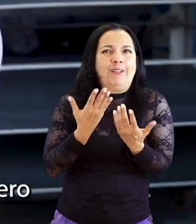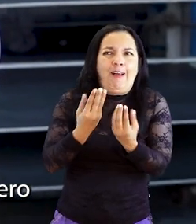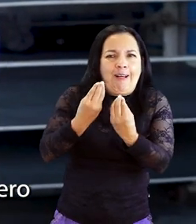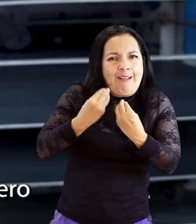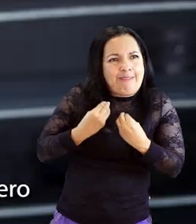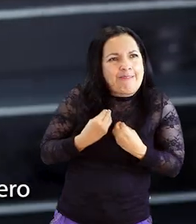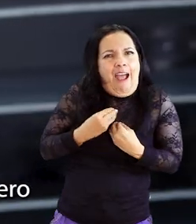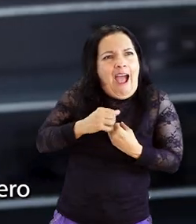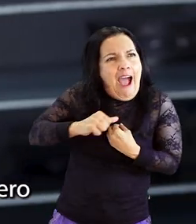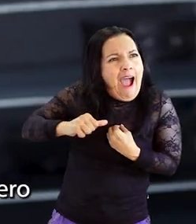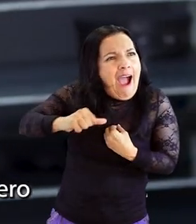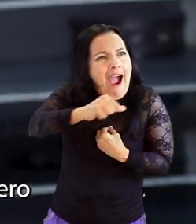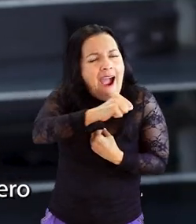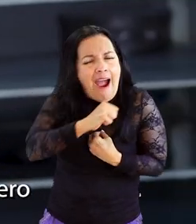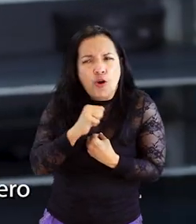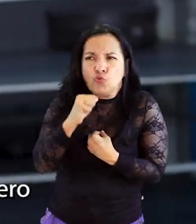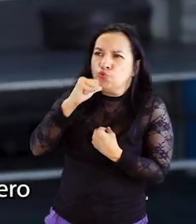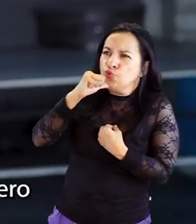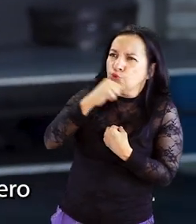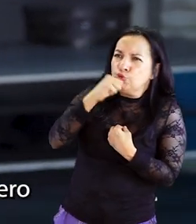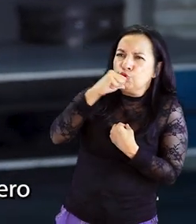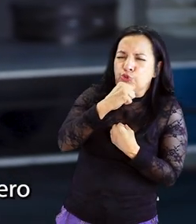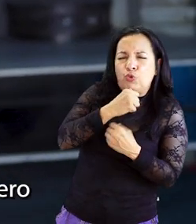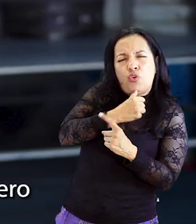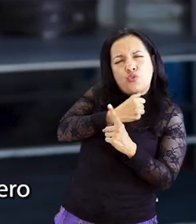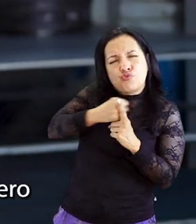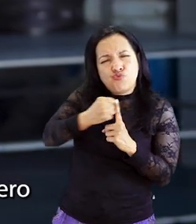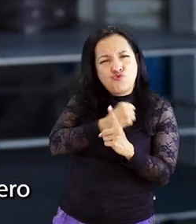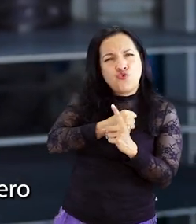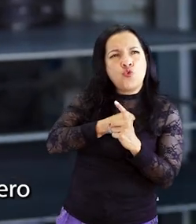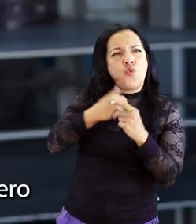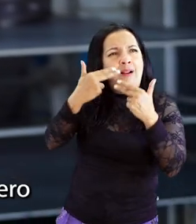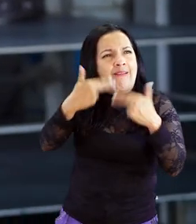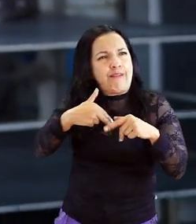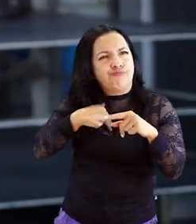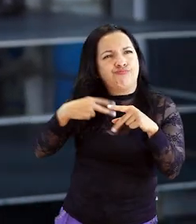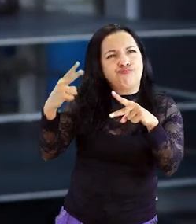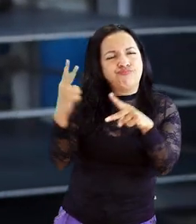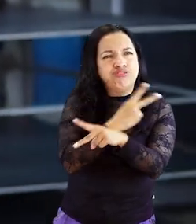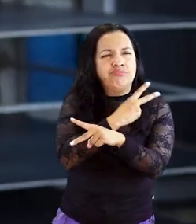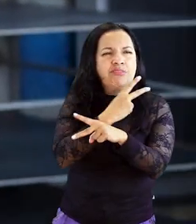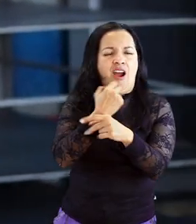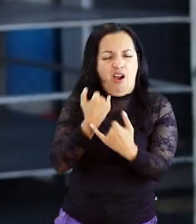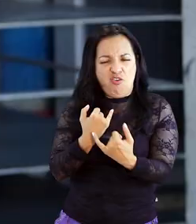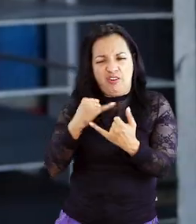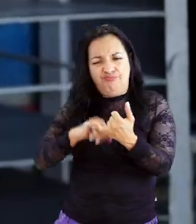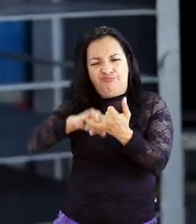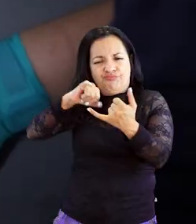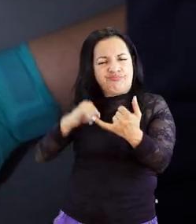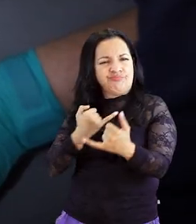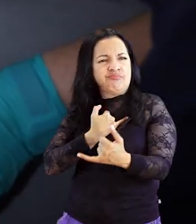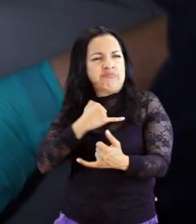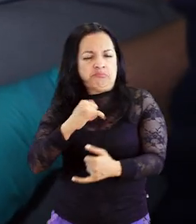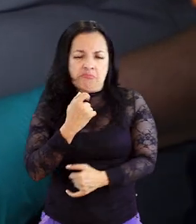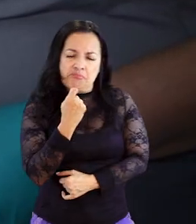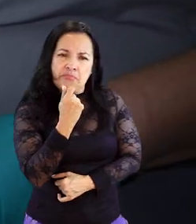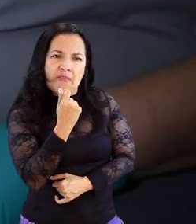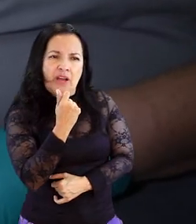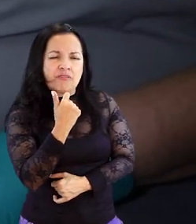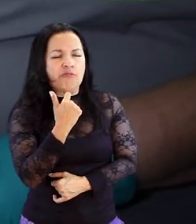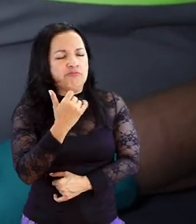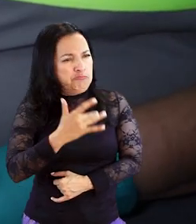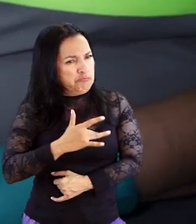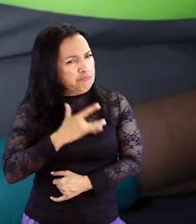oportunidad que le ha dado a mujeres que hemos sufrido violencia de género de ser independientes